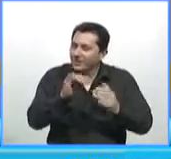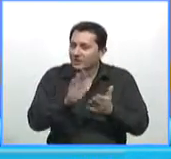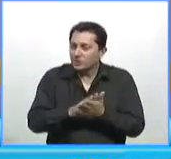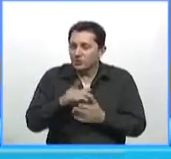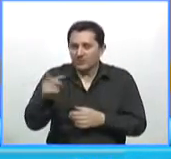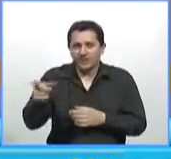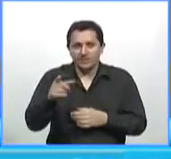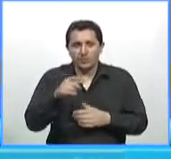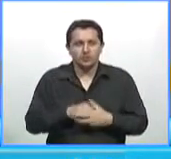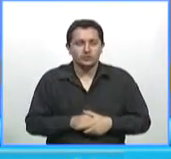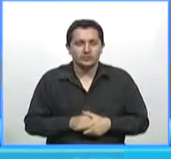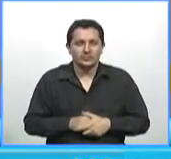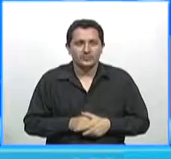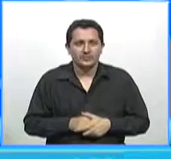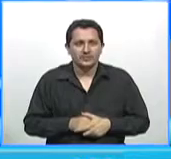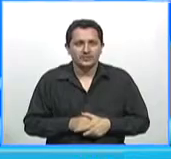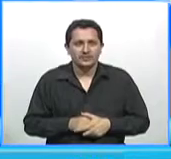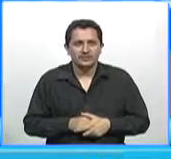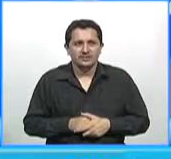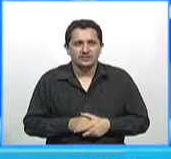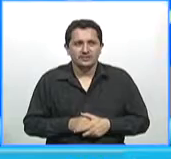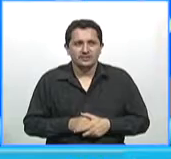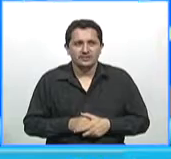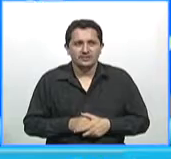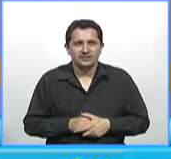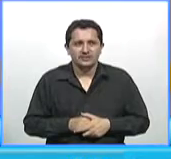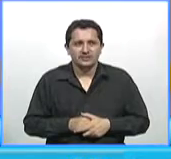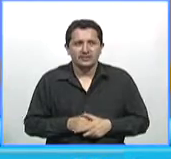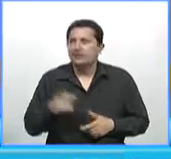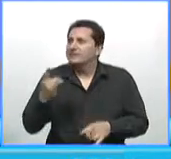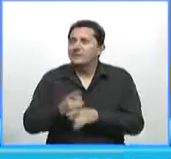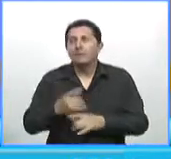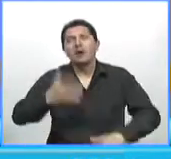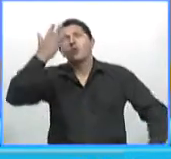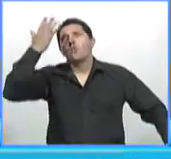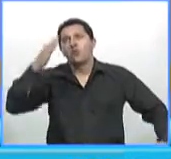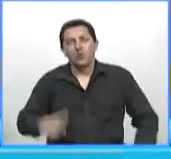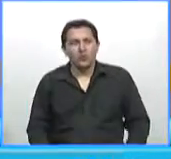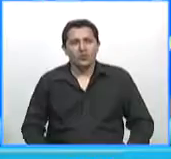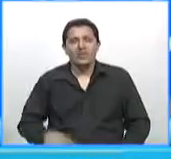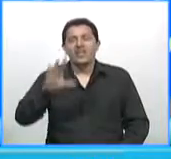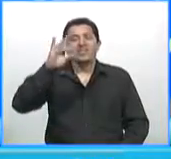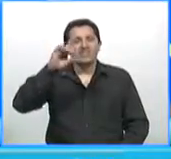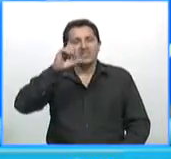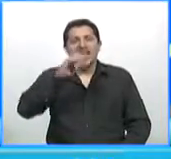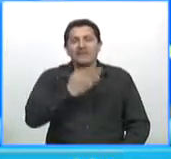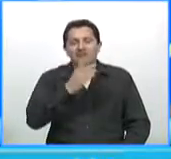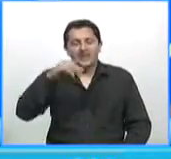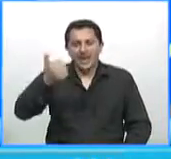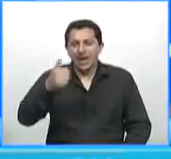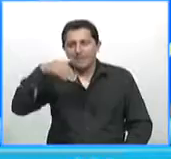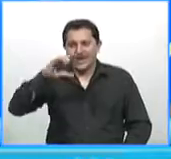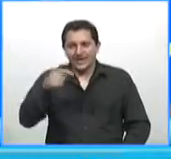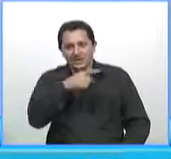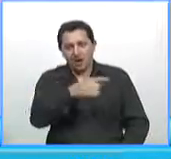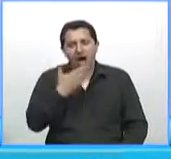Fimerino. ¿Por qué? Porque siempre... Delfi, no. Delfi. Ahí atrás hay un cinturón de seguridad por las dudas, si